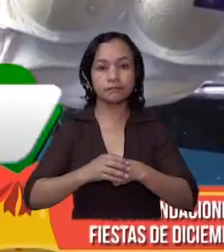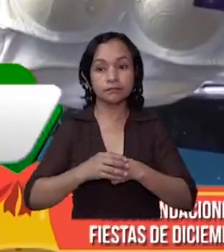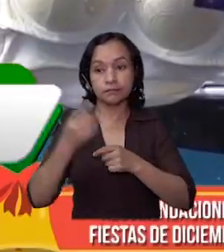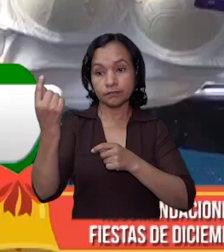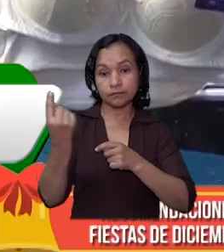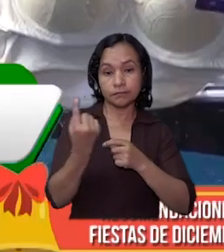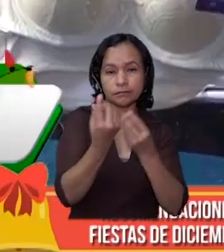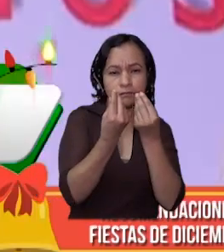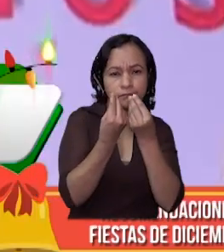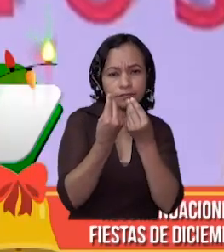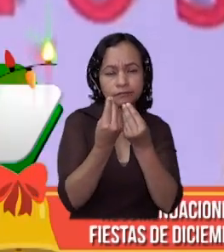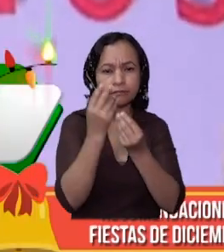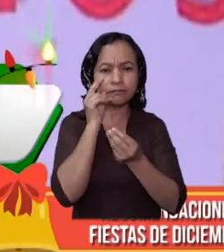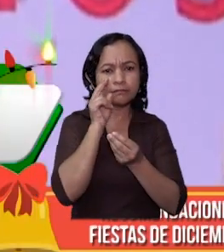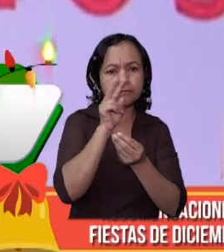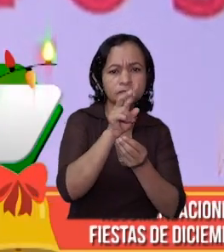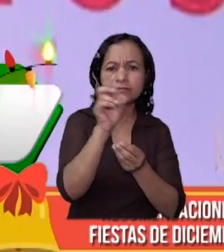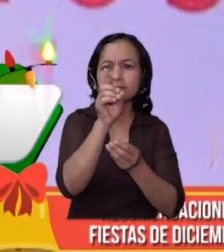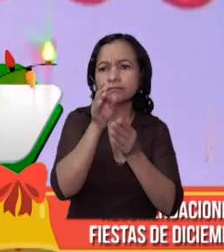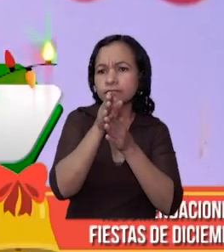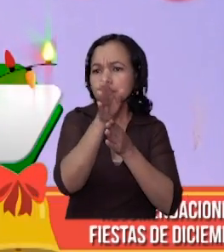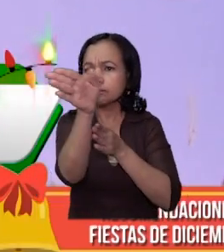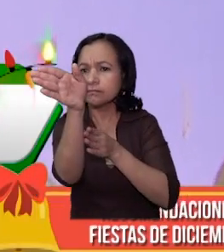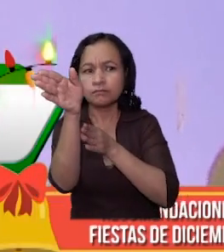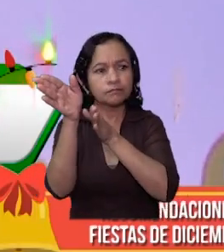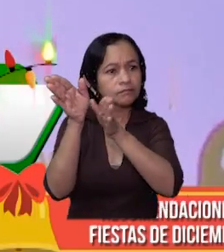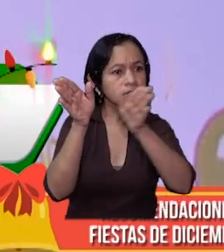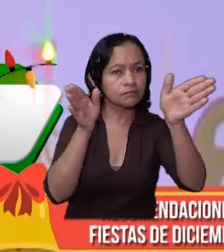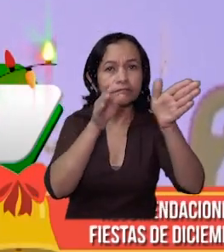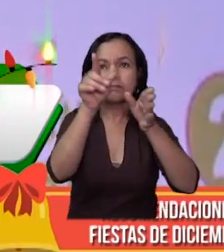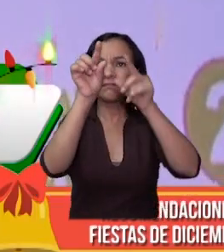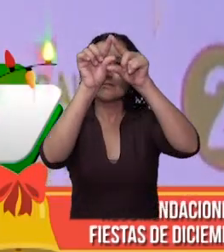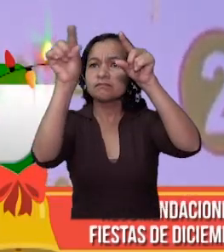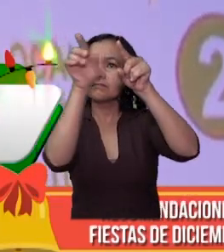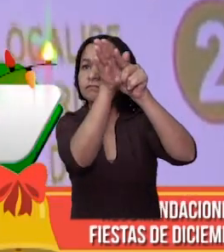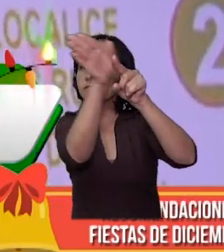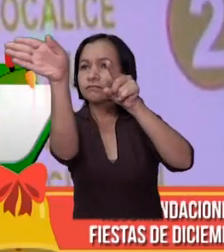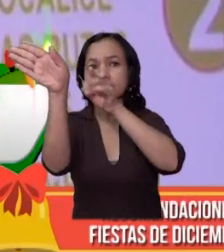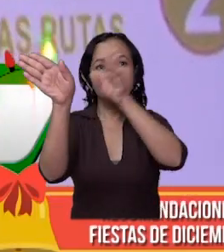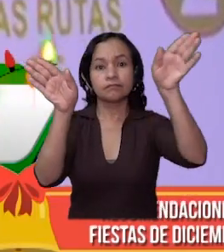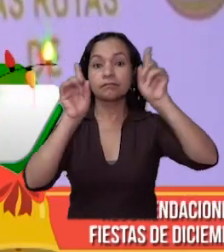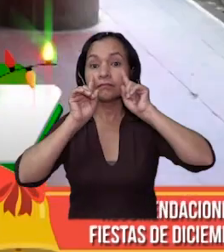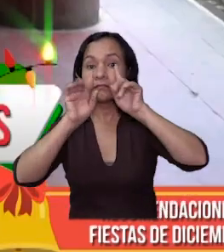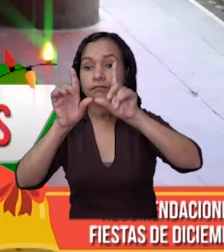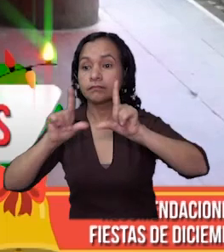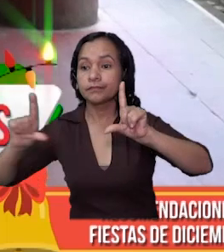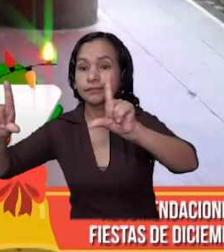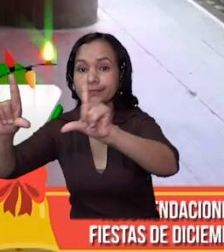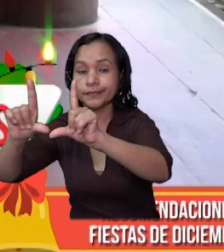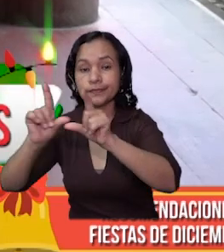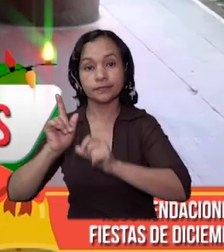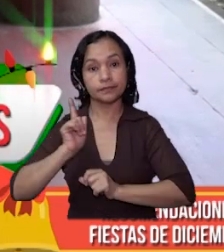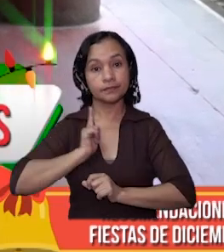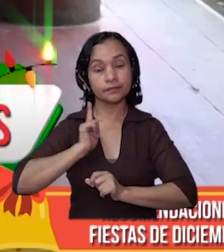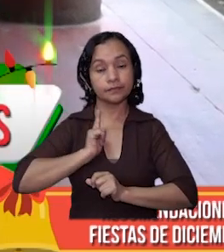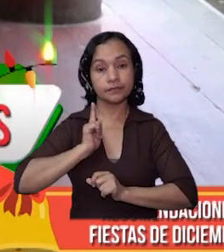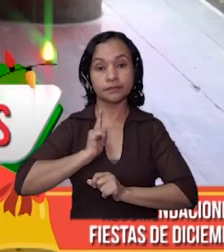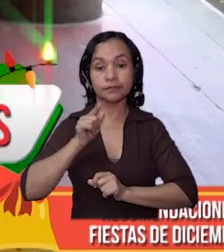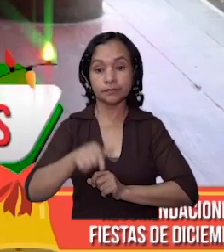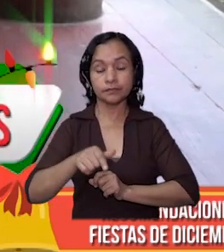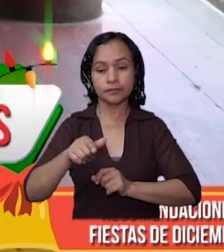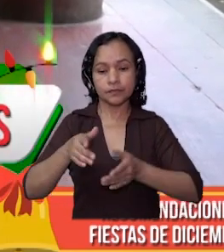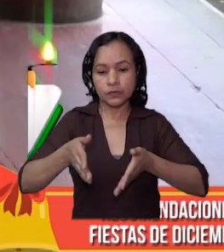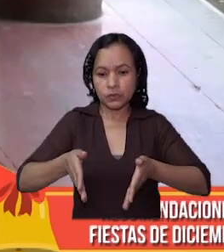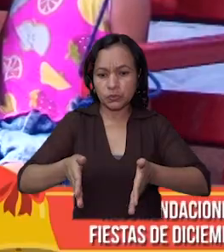al sitio, identifiquemos las rutas de evacuación, salidas de emergencia y zonas de seguridad. Mantengamos despejados